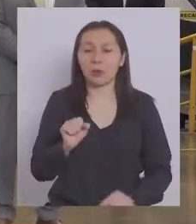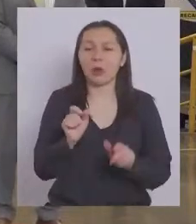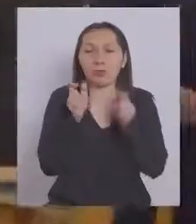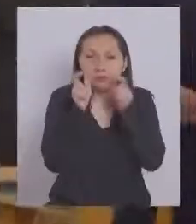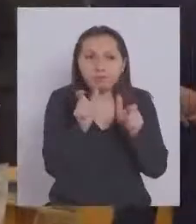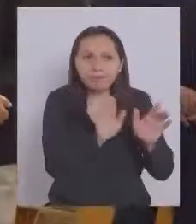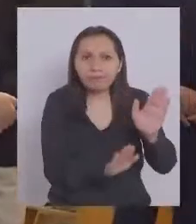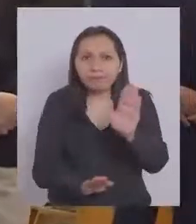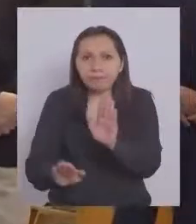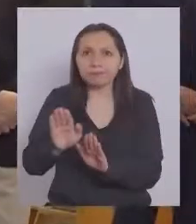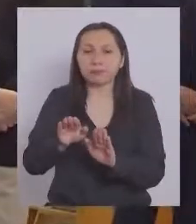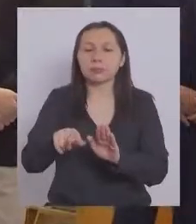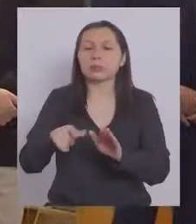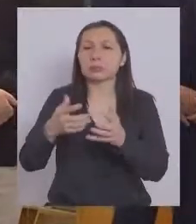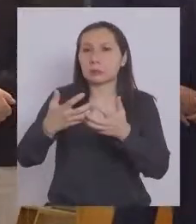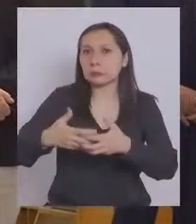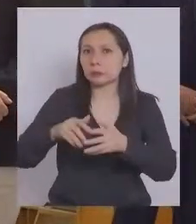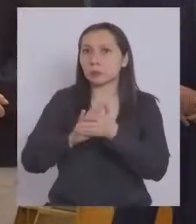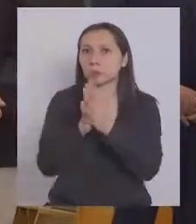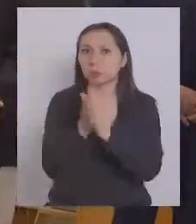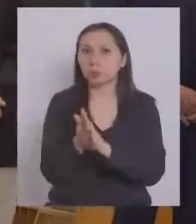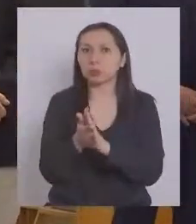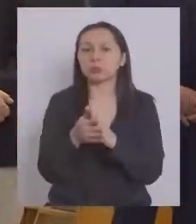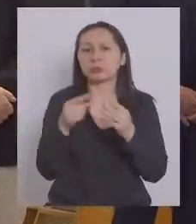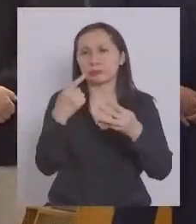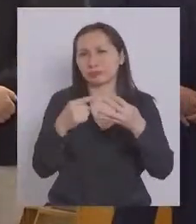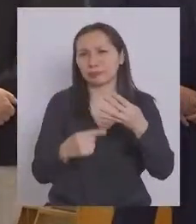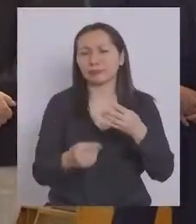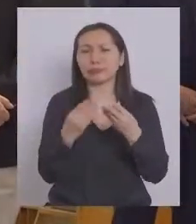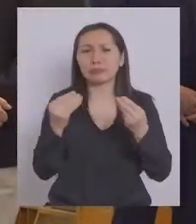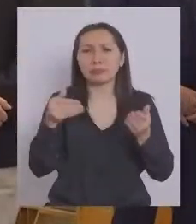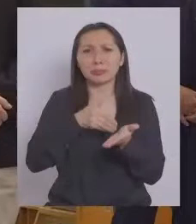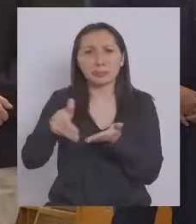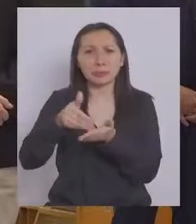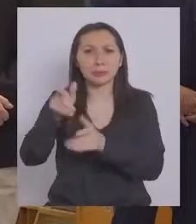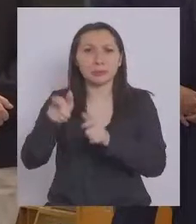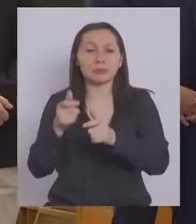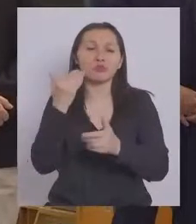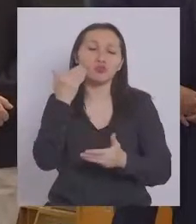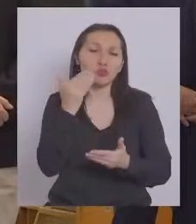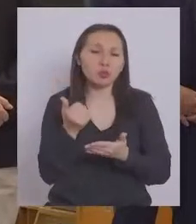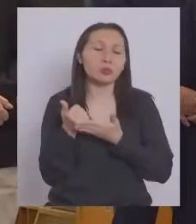Este es un esfuerzo conjunto que beneficia a millones de personas.